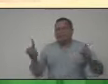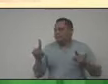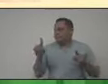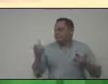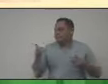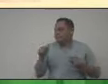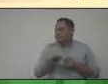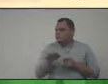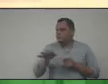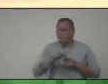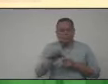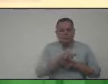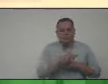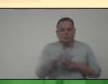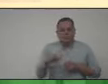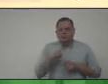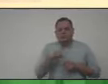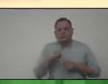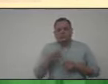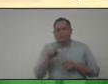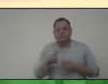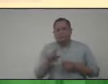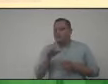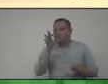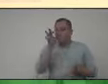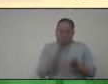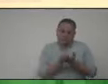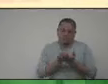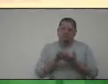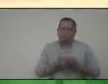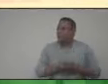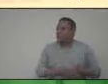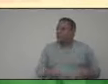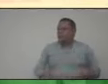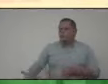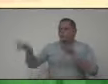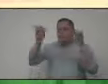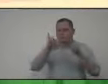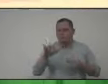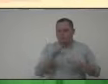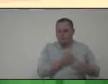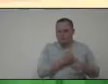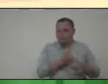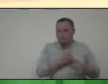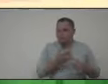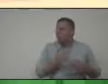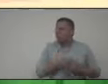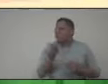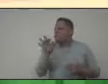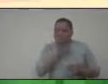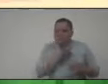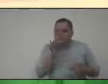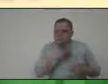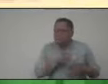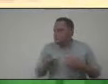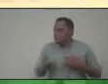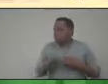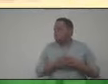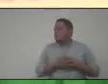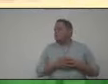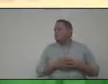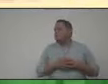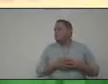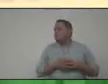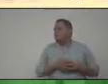otros municipios o que tienen otras capitales igual a Yopal, como Villavicencio, en